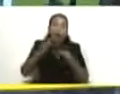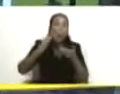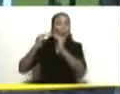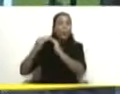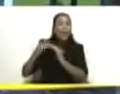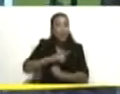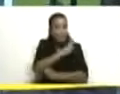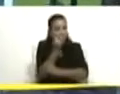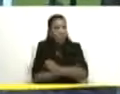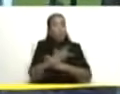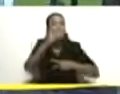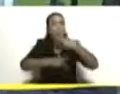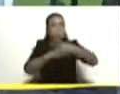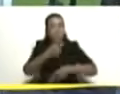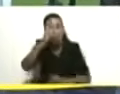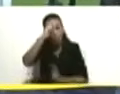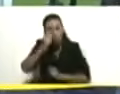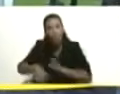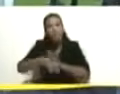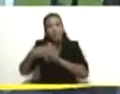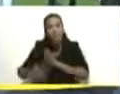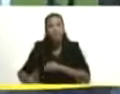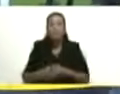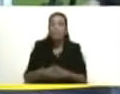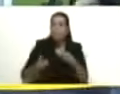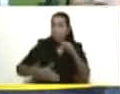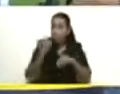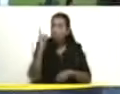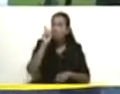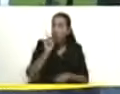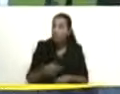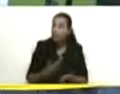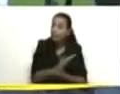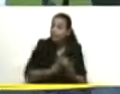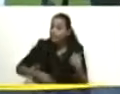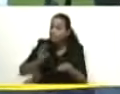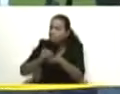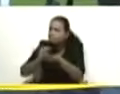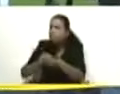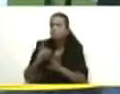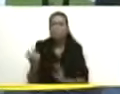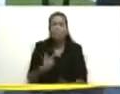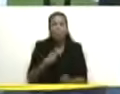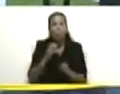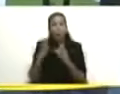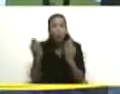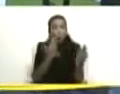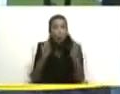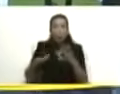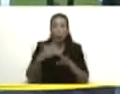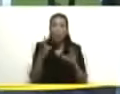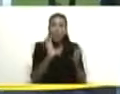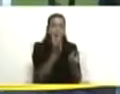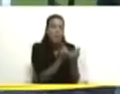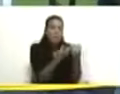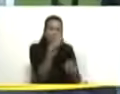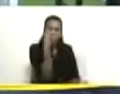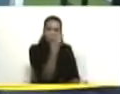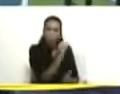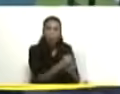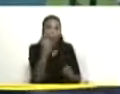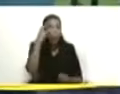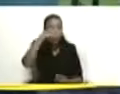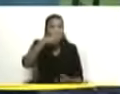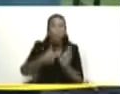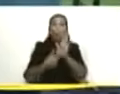el poder productivo soberano. Correcto. Y es un modelo también, presidente, que nos diferencia del modelo capitalista. Por ejemplo, hoy